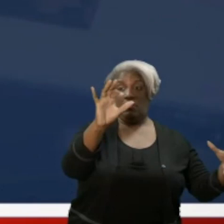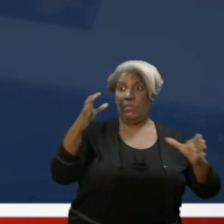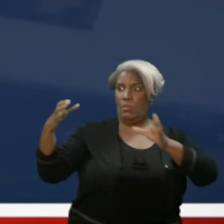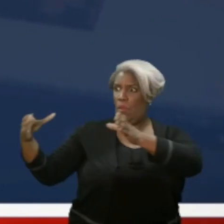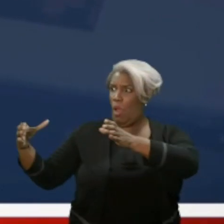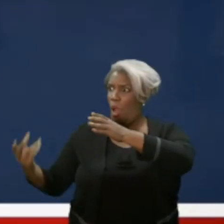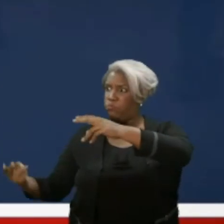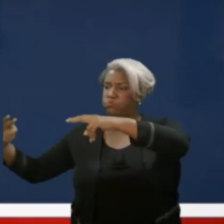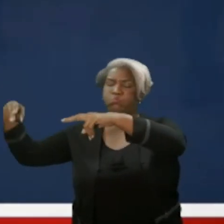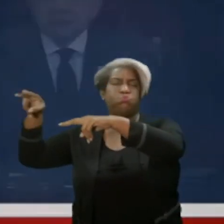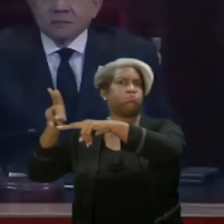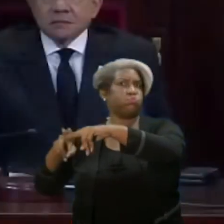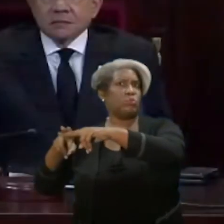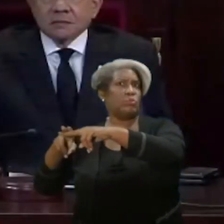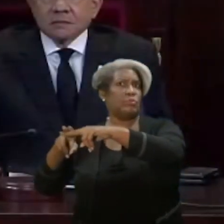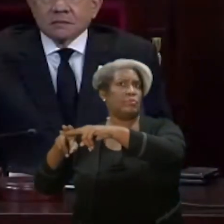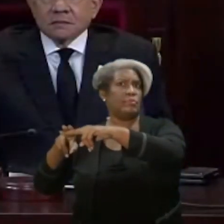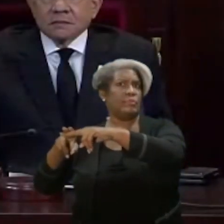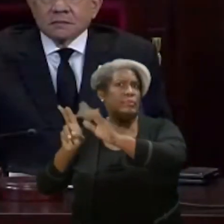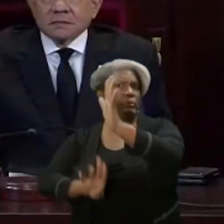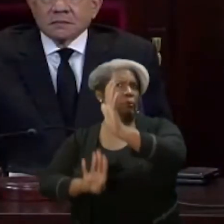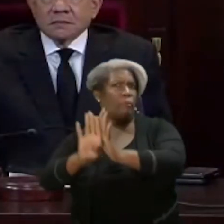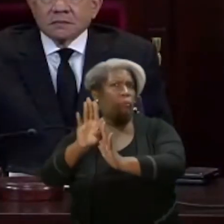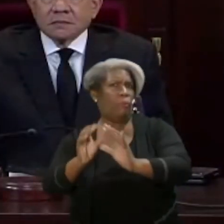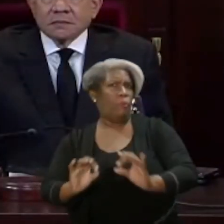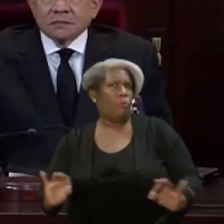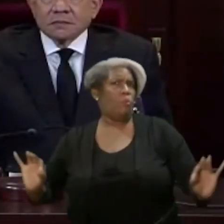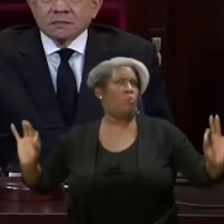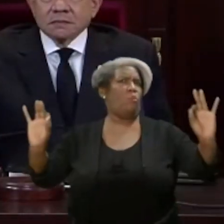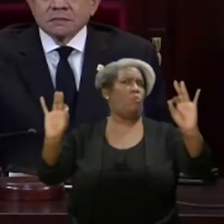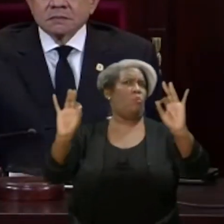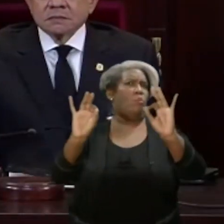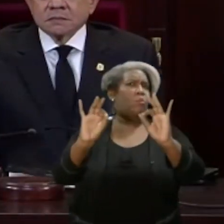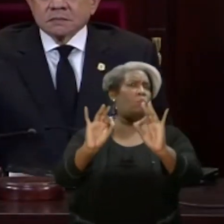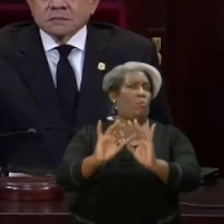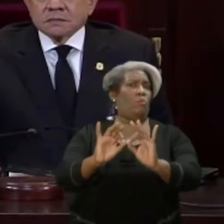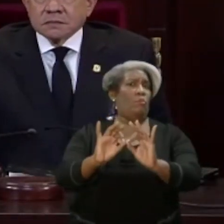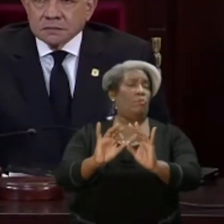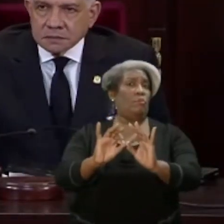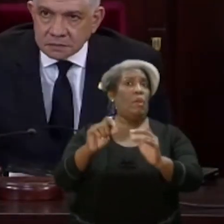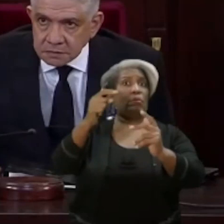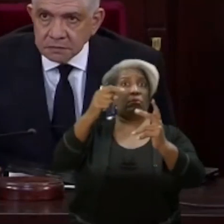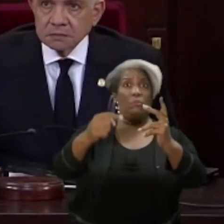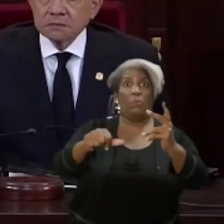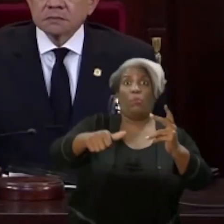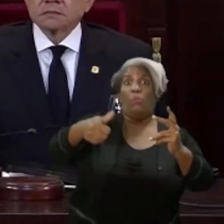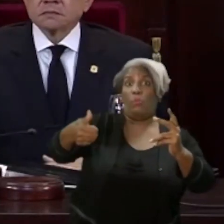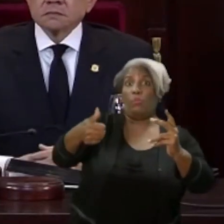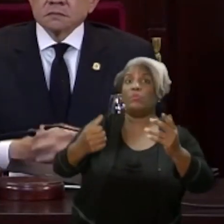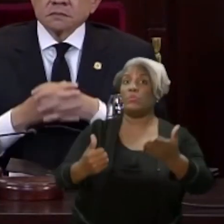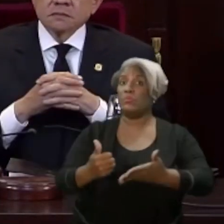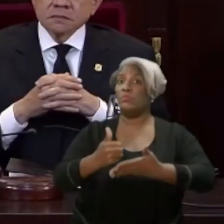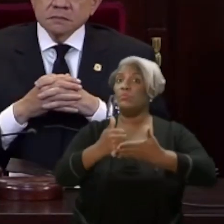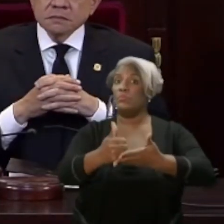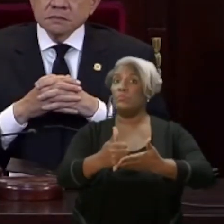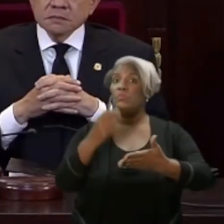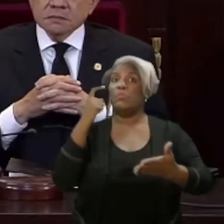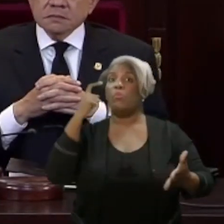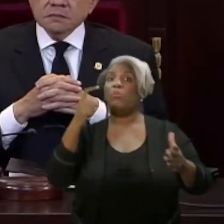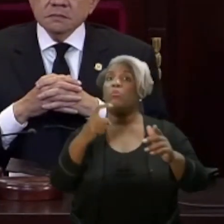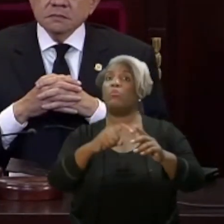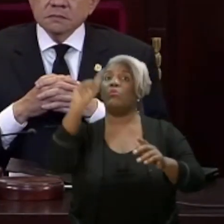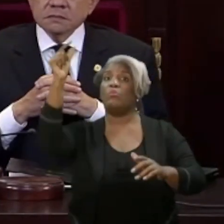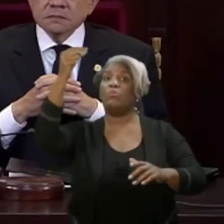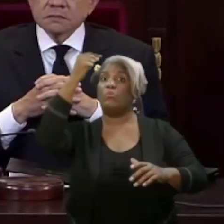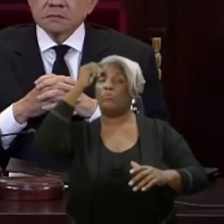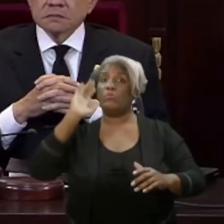para señalar que esta importante mejoría tiene además otros aspectos que son parte fundamental de los objetivos de nuestras políticas de trabajo y del Plan